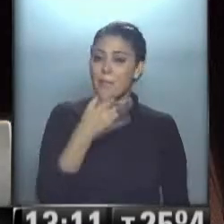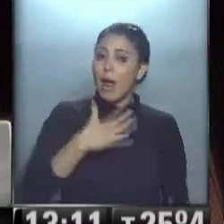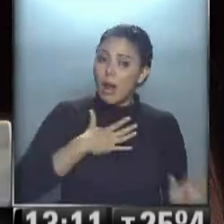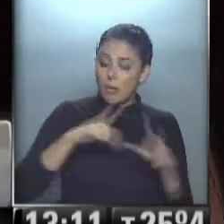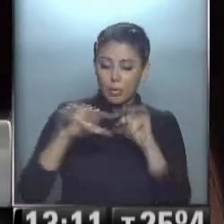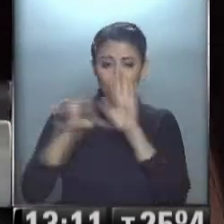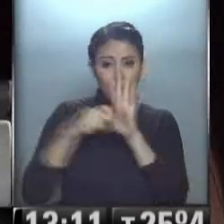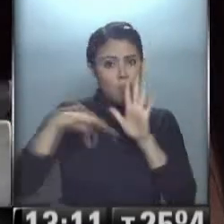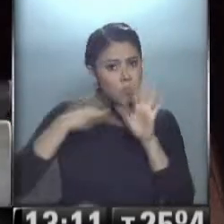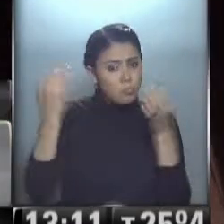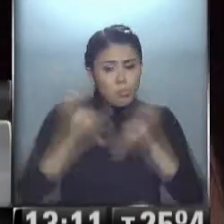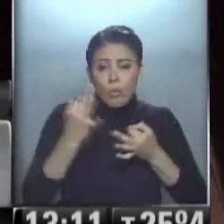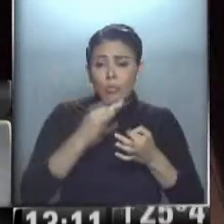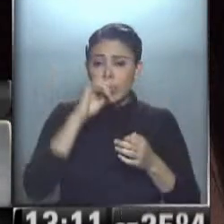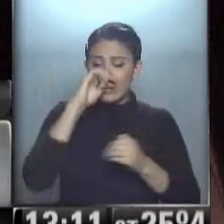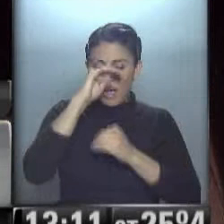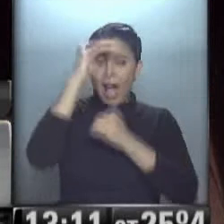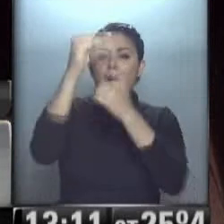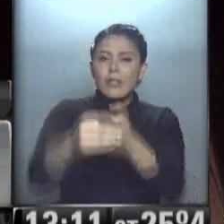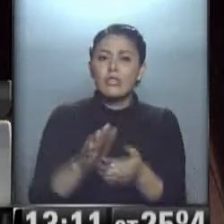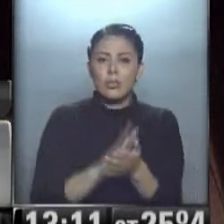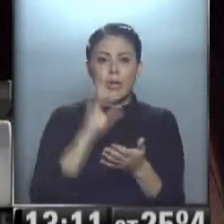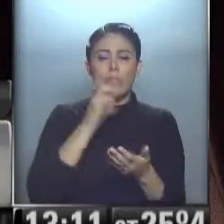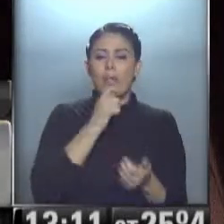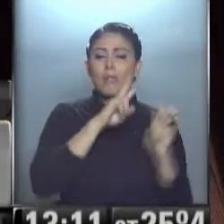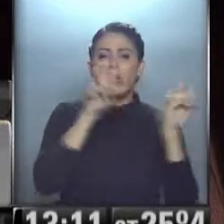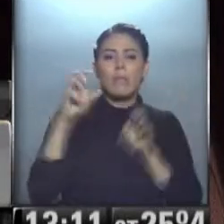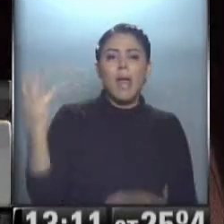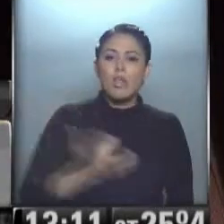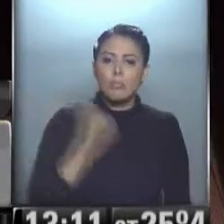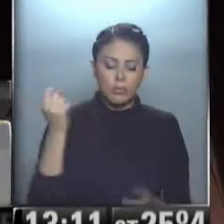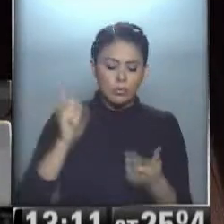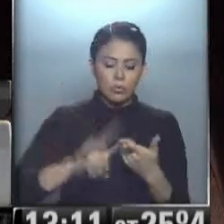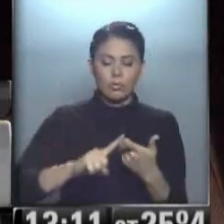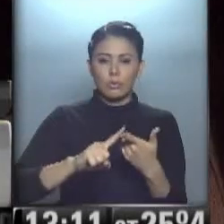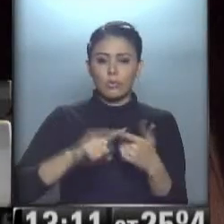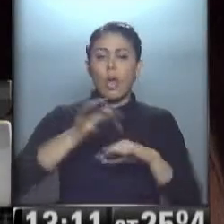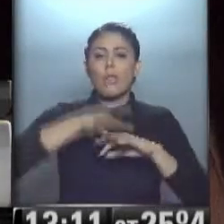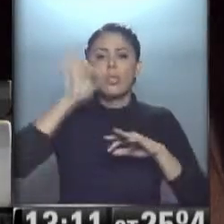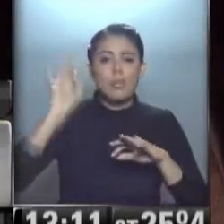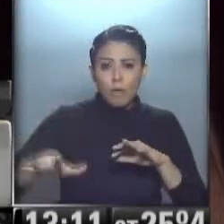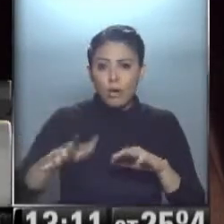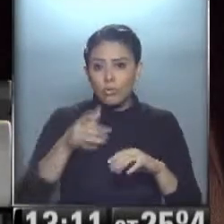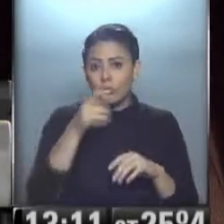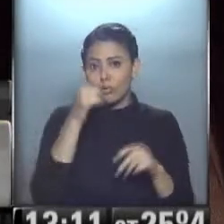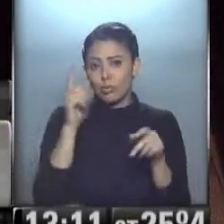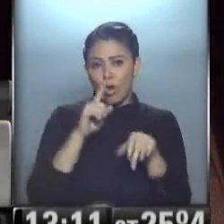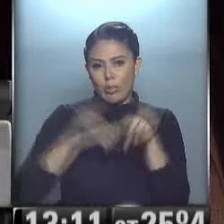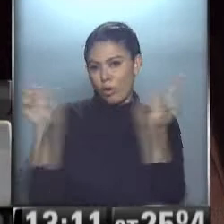que tiene avances significativos en instituciones como la adopción como el divorcio rápido